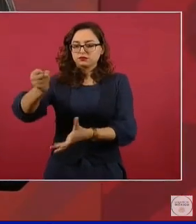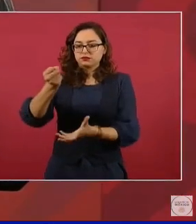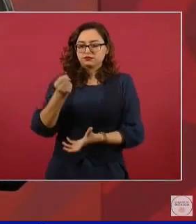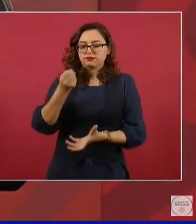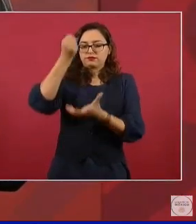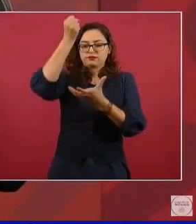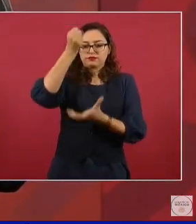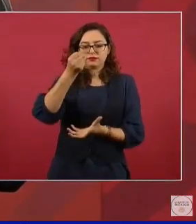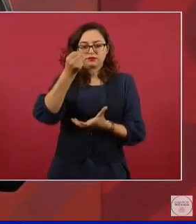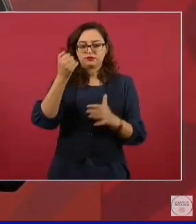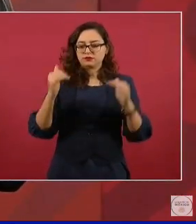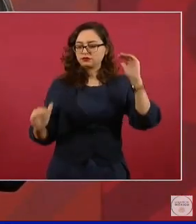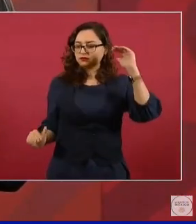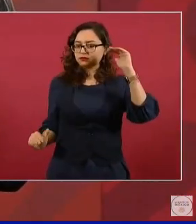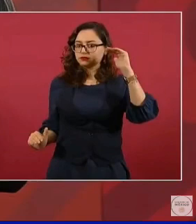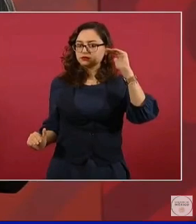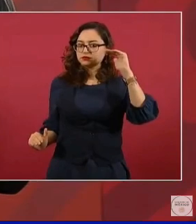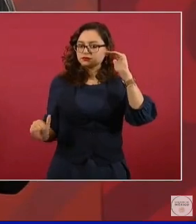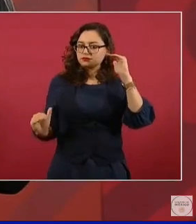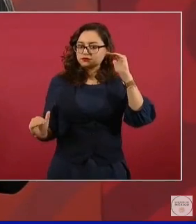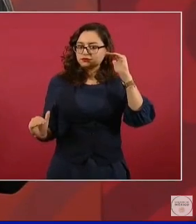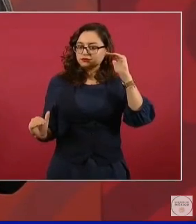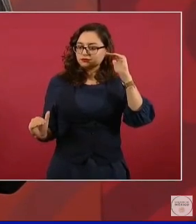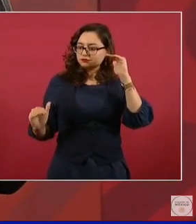menos desigualdad.